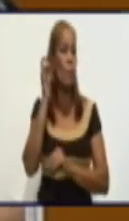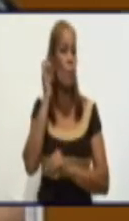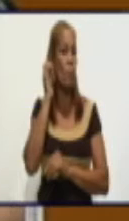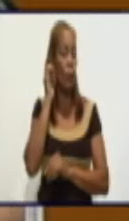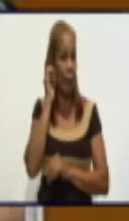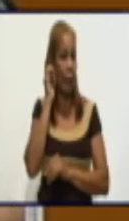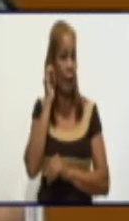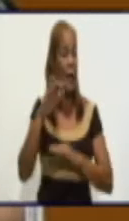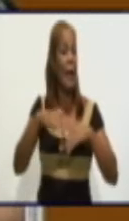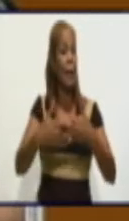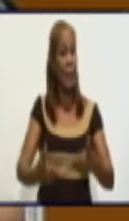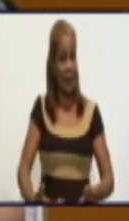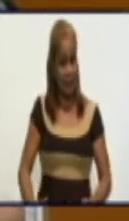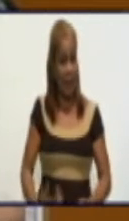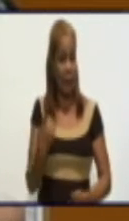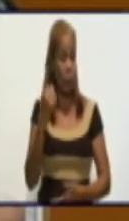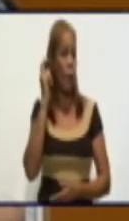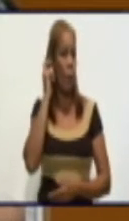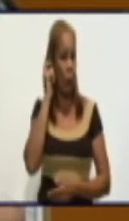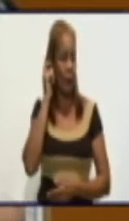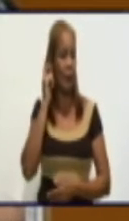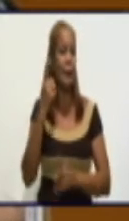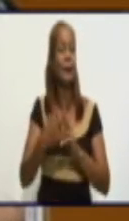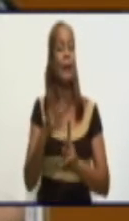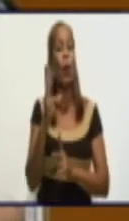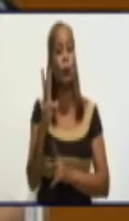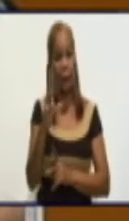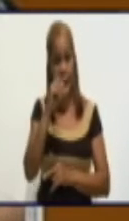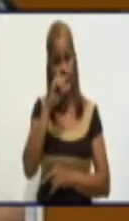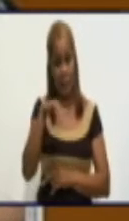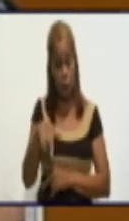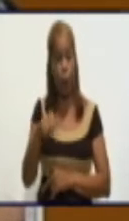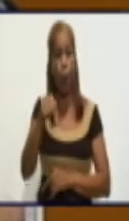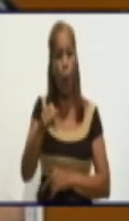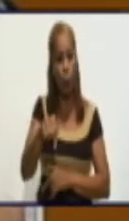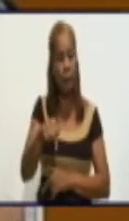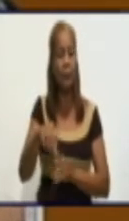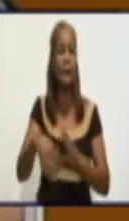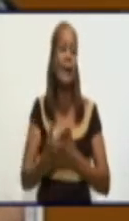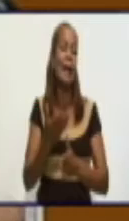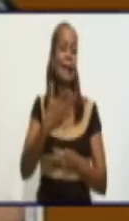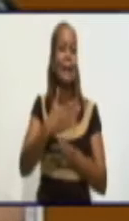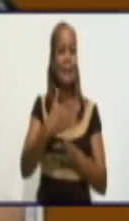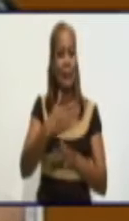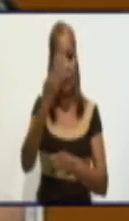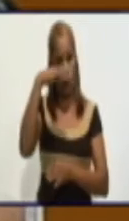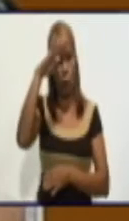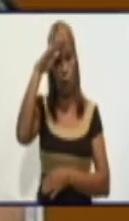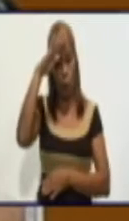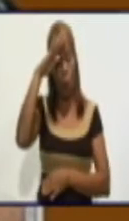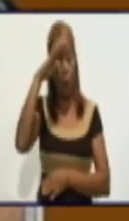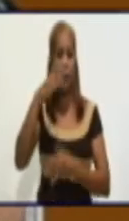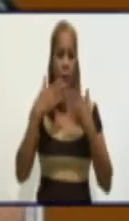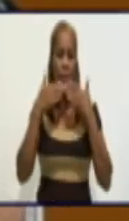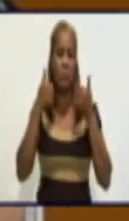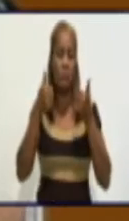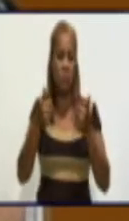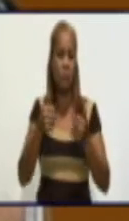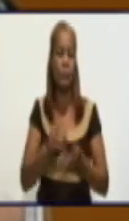siguiendo el protocolo que se sigue para estos casos pero están asintomáticos es decir que están evolucionando satisfactoriamente